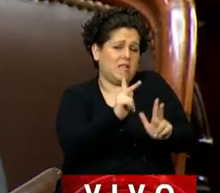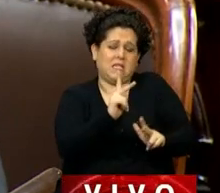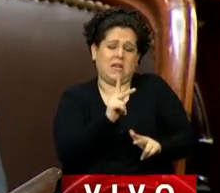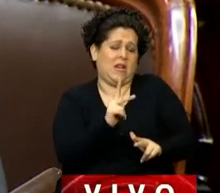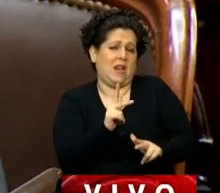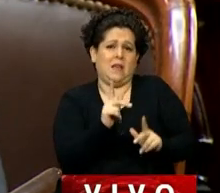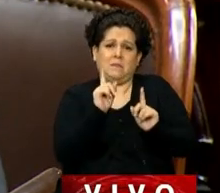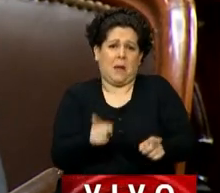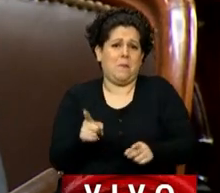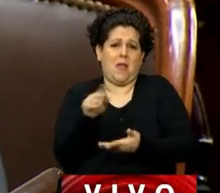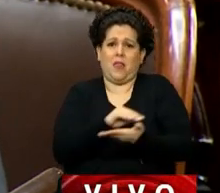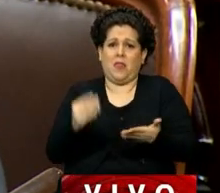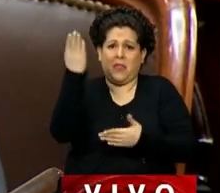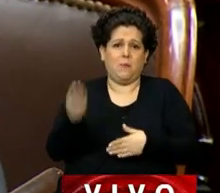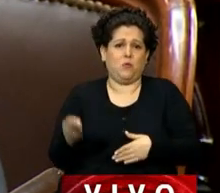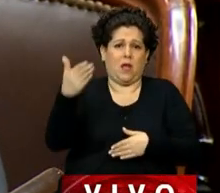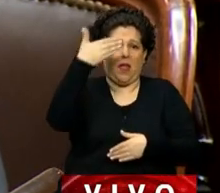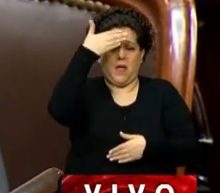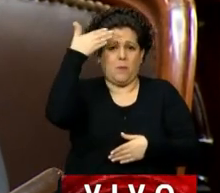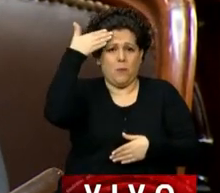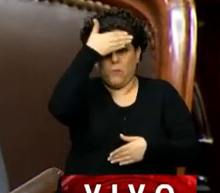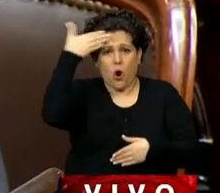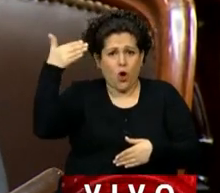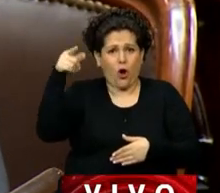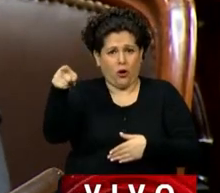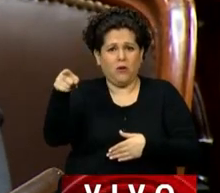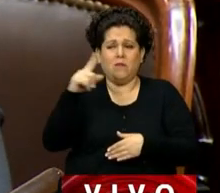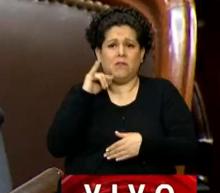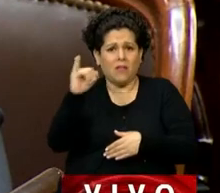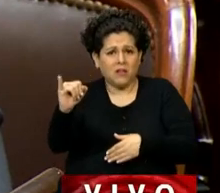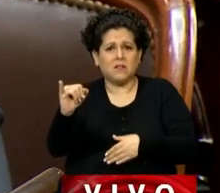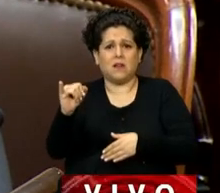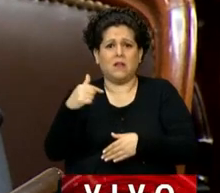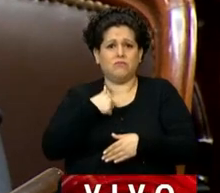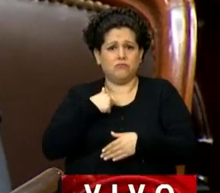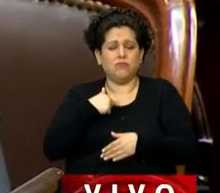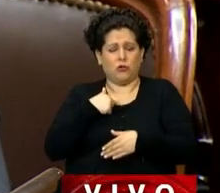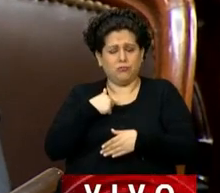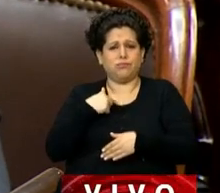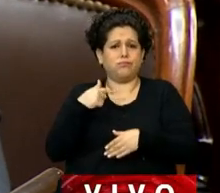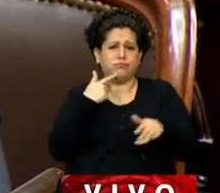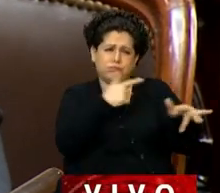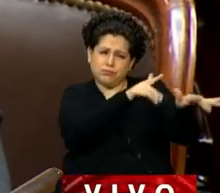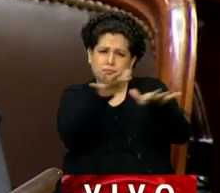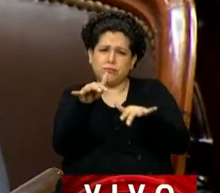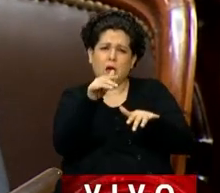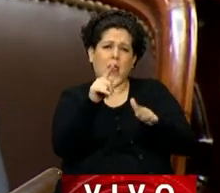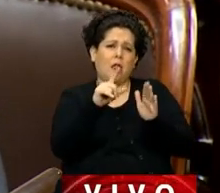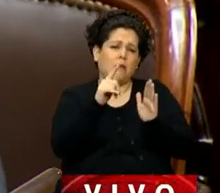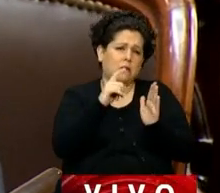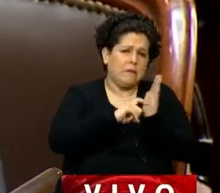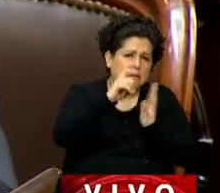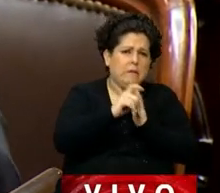a la diputada Moró, que por ahí, yo insisto, en algunas expresiones de voluntad que he escuchado estos días en las redes